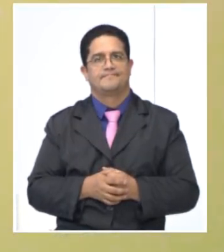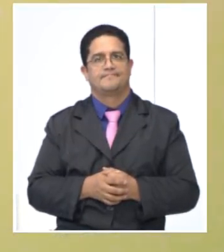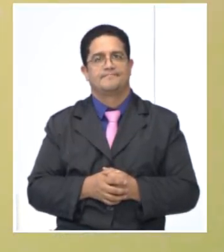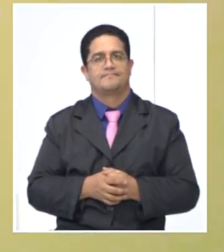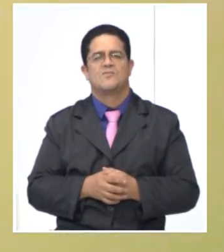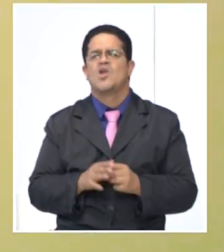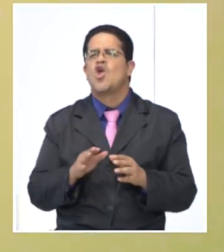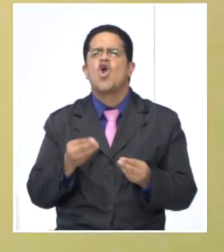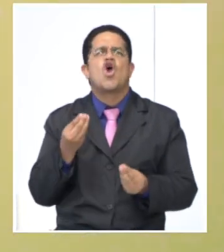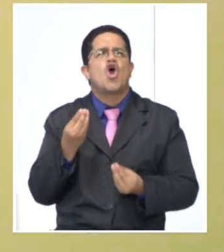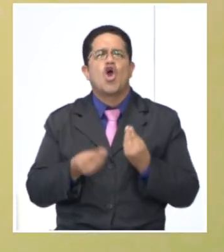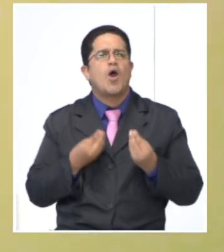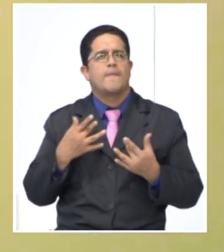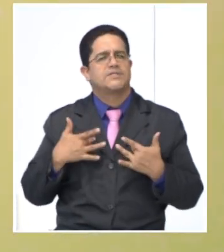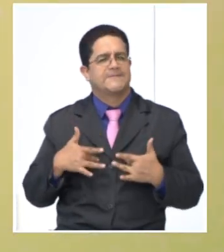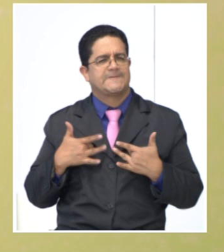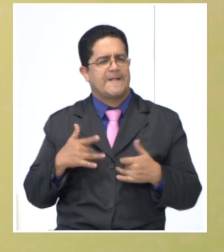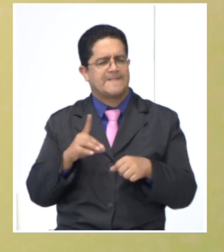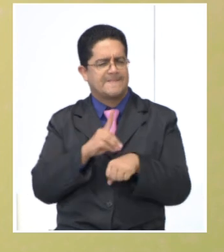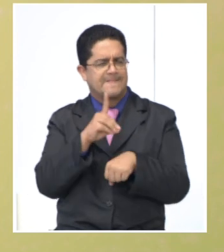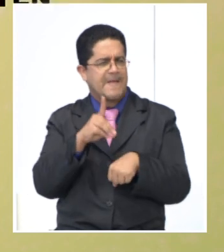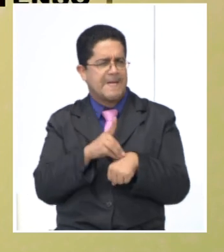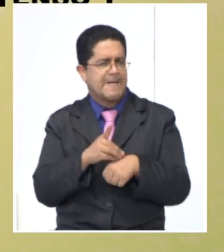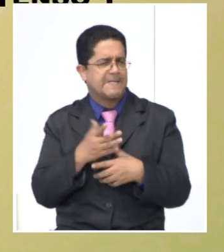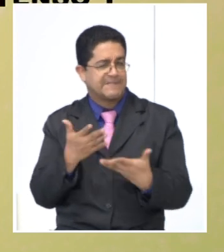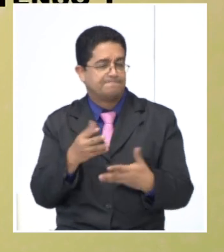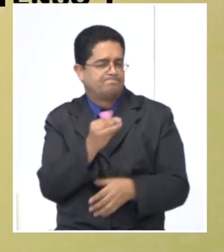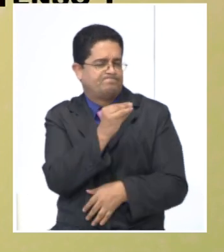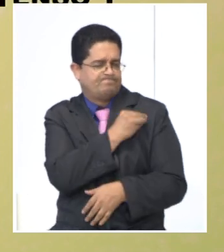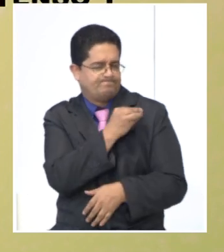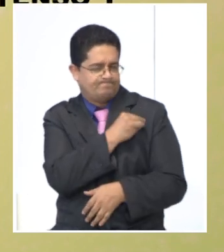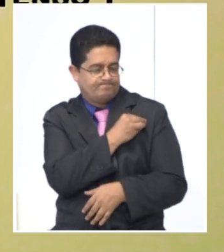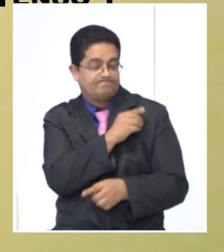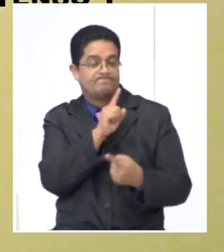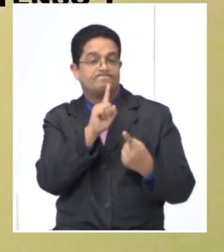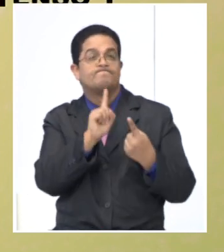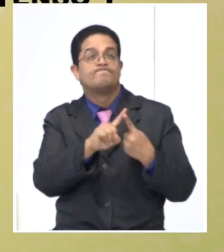¿Cuáles son los síntomas del dengue? Los signos de alerta del dengue